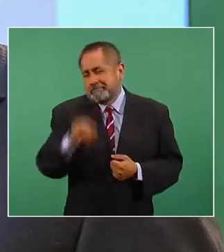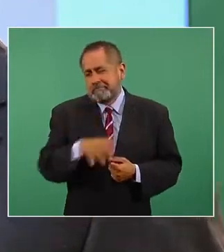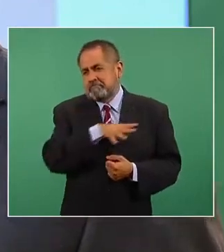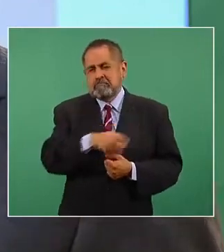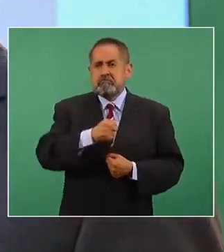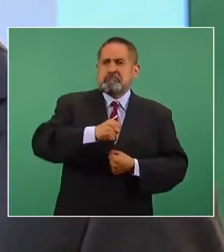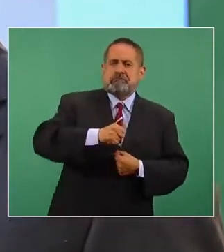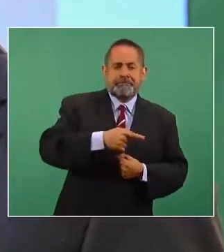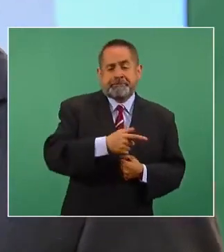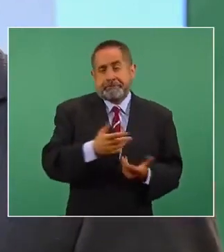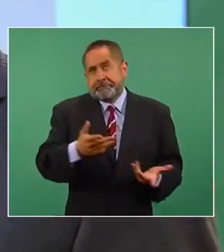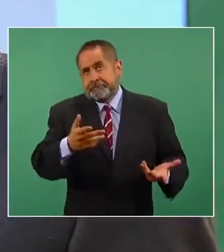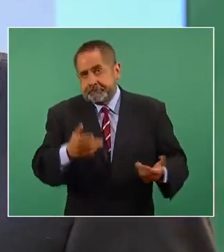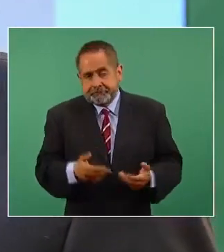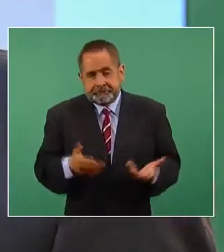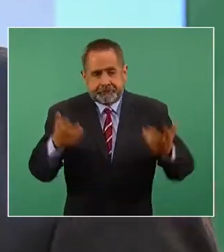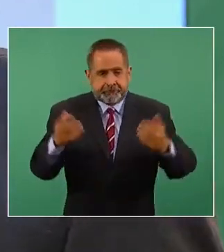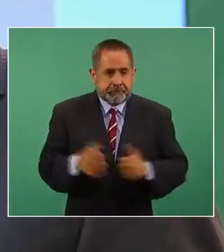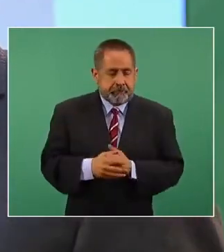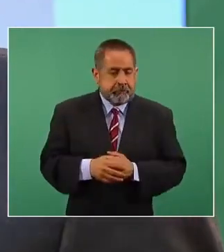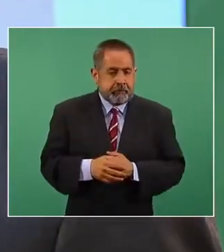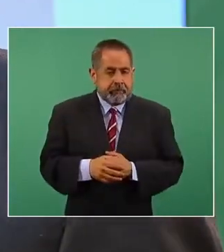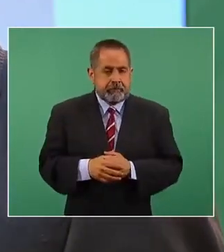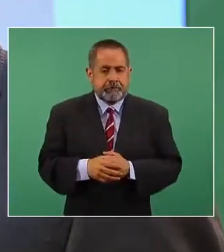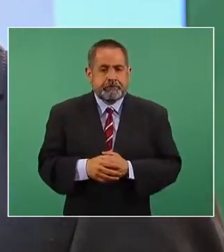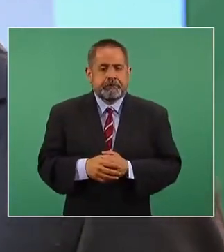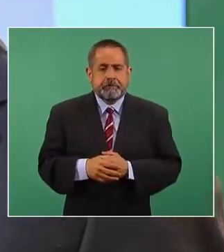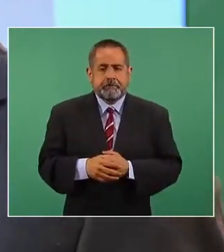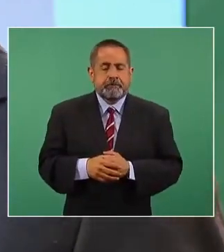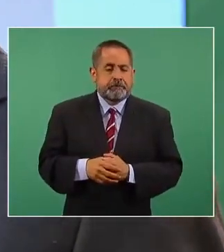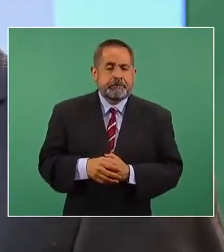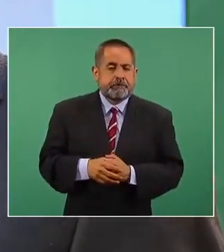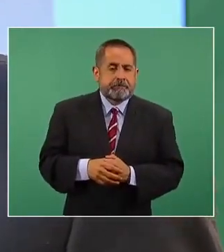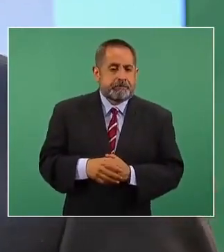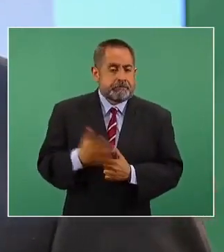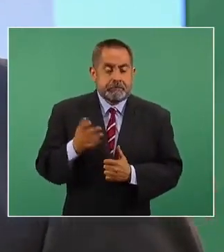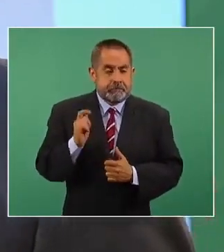O sea, desde luego